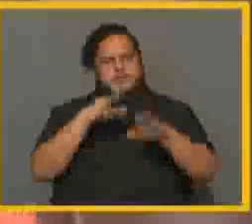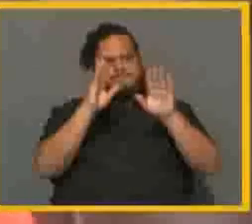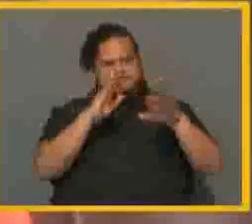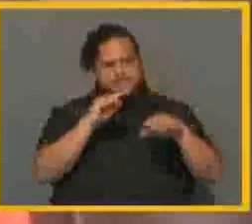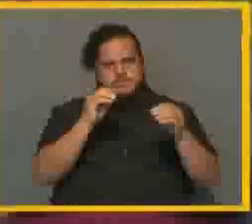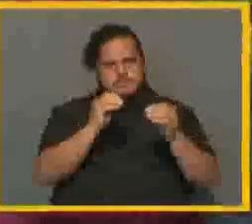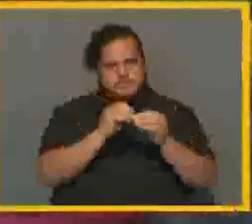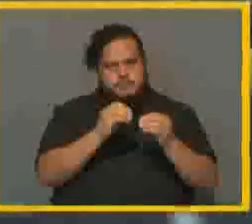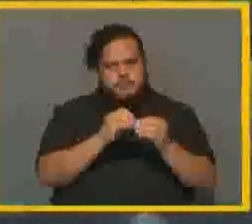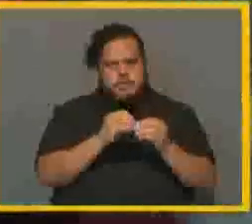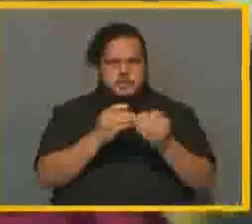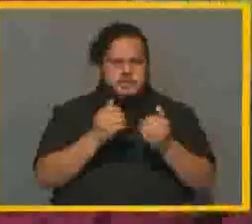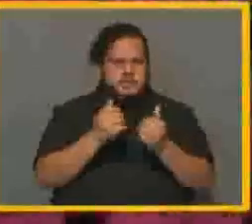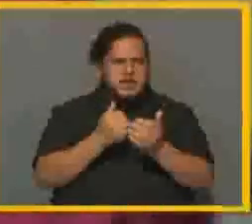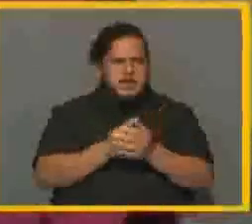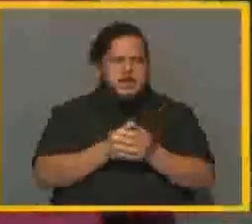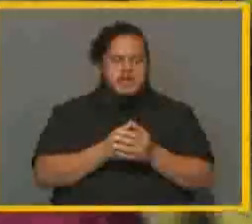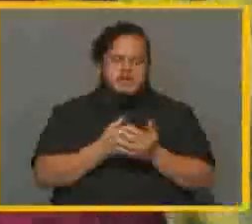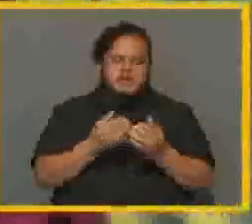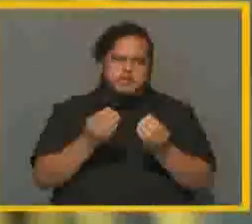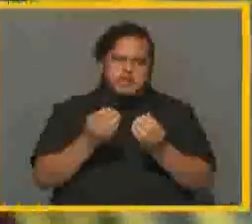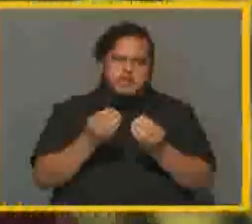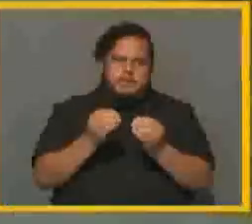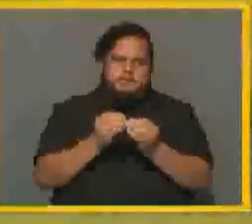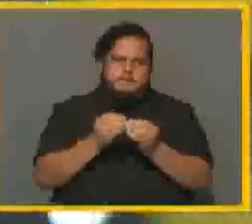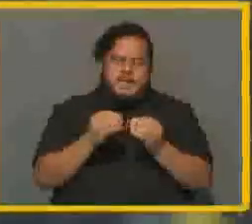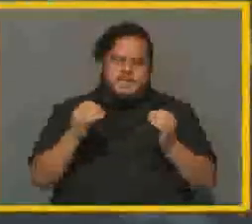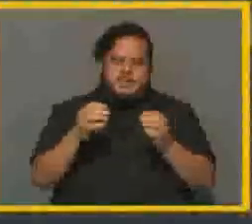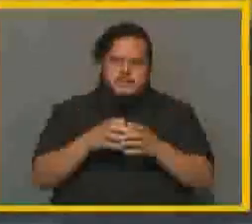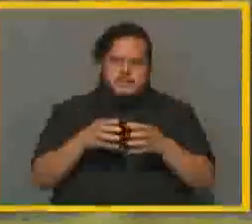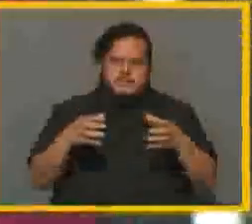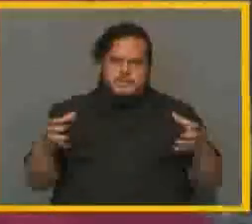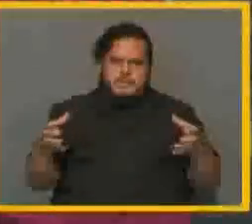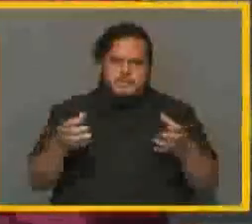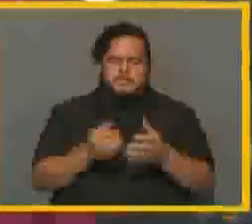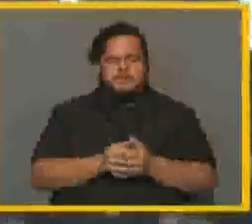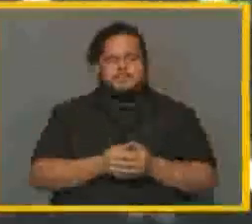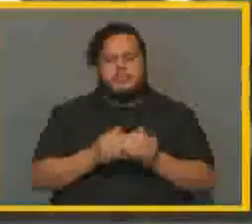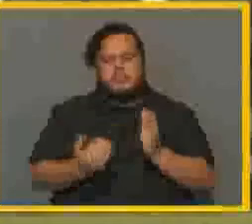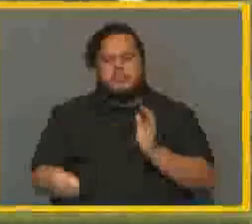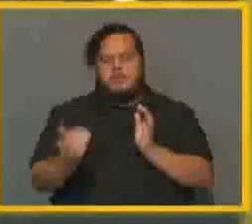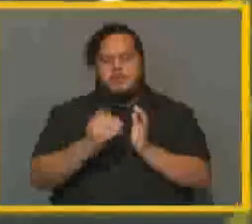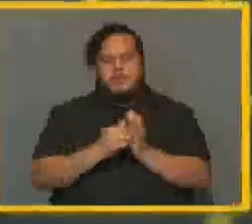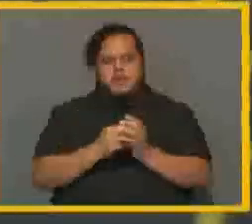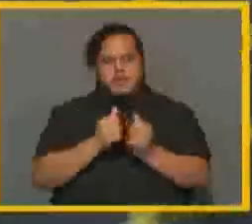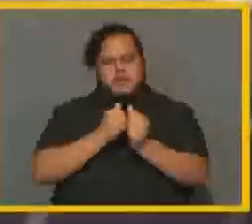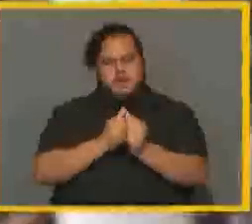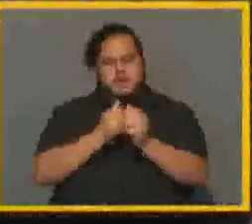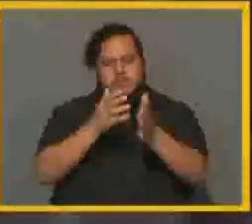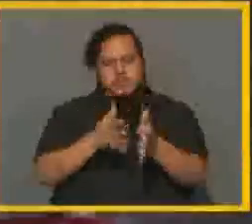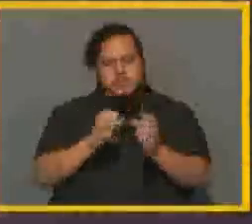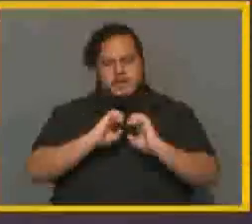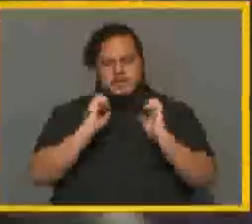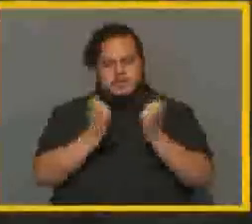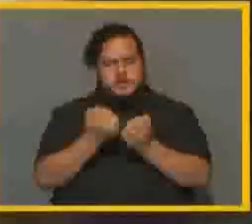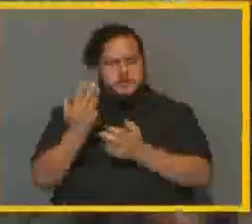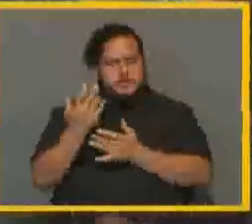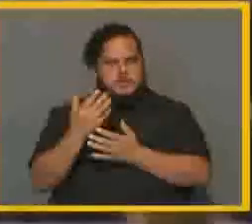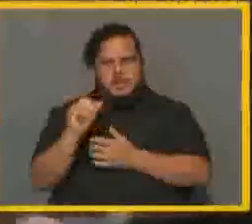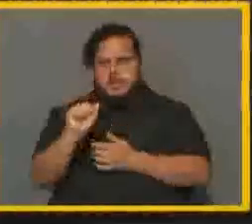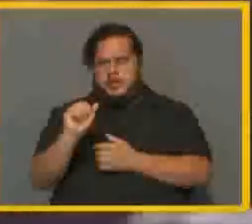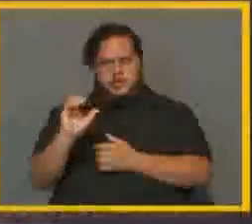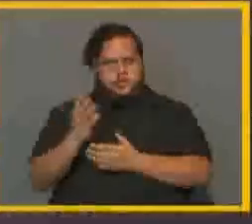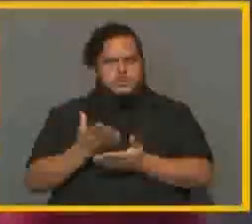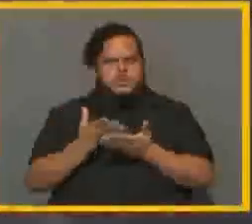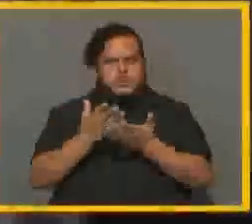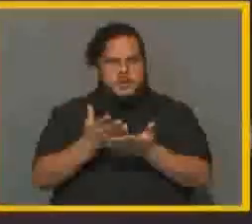todo, hubiese sido más masiva, ¿verdad? Con el regreso de los aficionados a los estadios, se espera que a Cruz se le dé